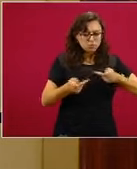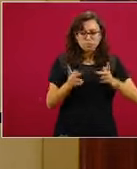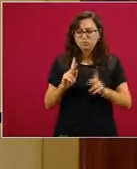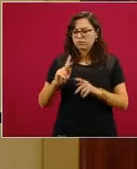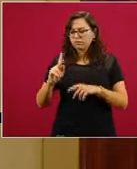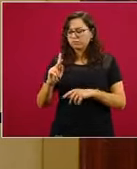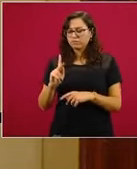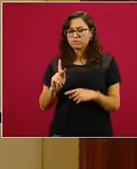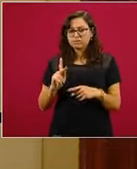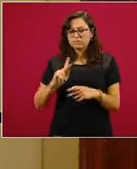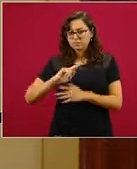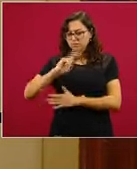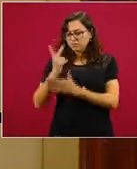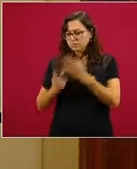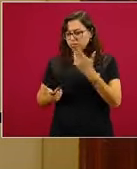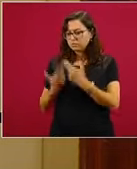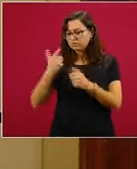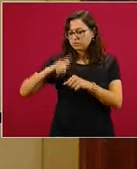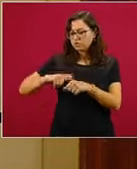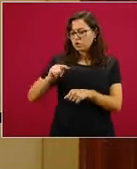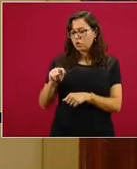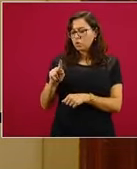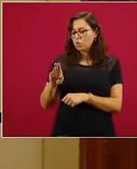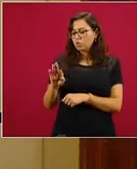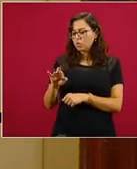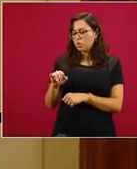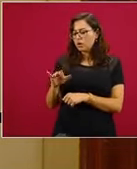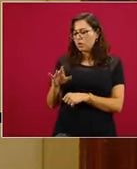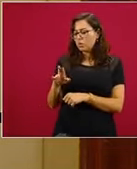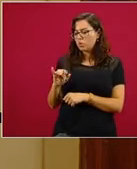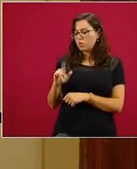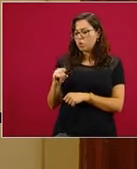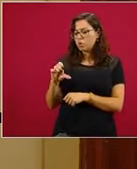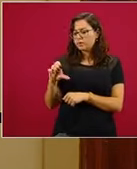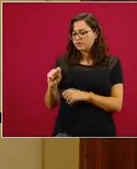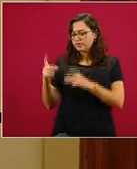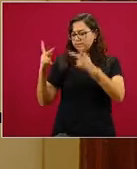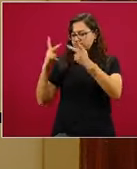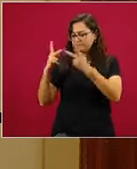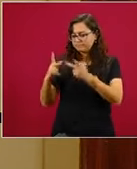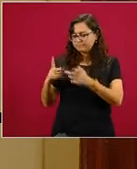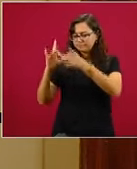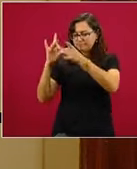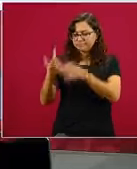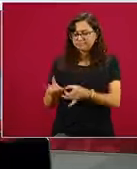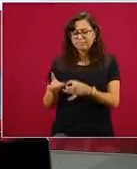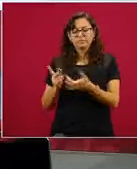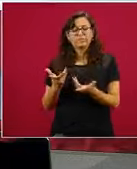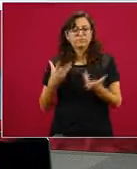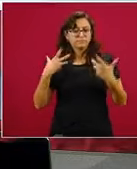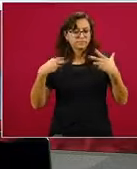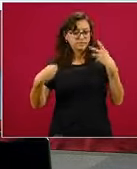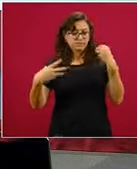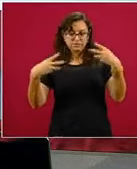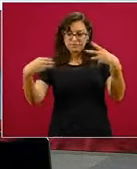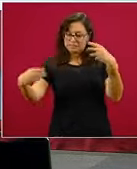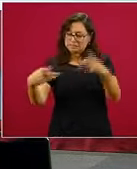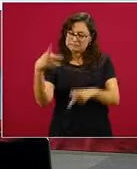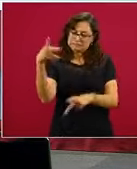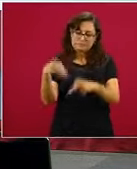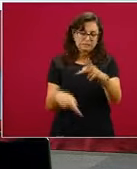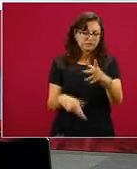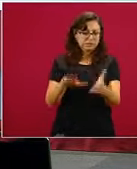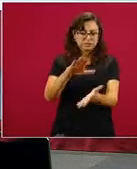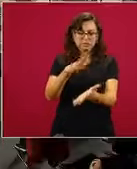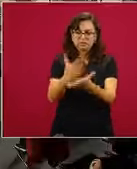Programa Nacional de Tuberculosis? Pues básicamente lo que queremos hacer es cortar cadenas de transmisión. ¿Y cómo lo vamos a hacer? Tratando